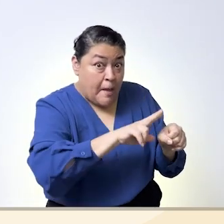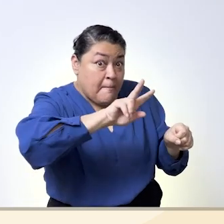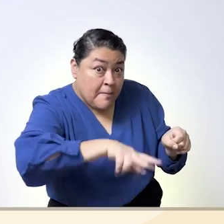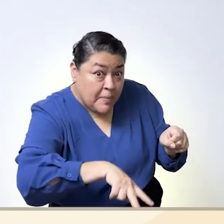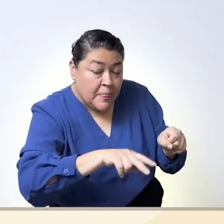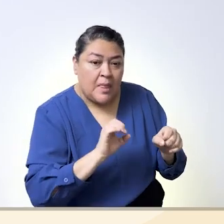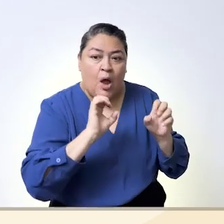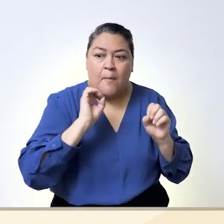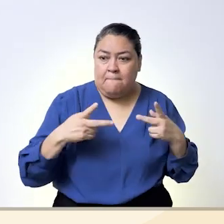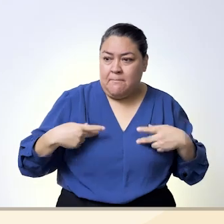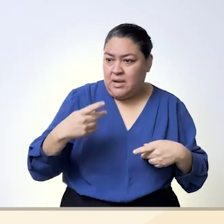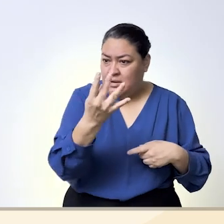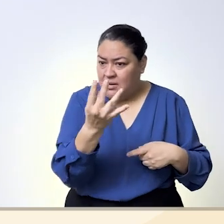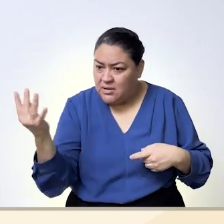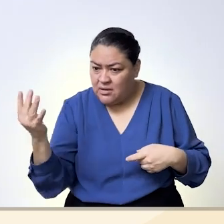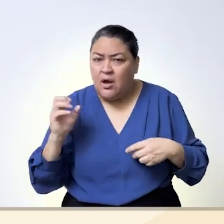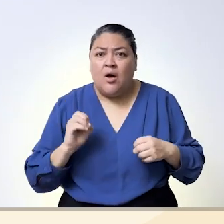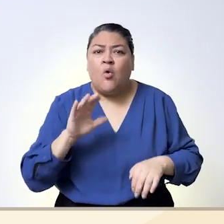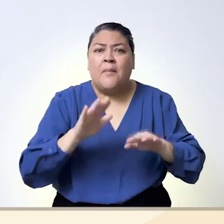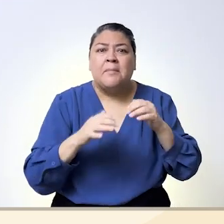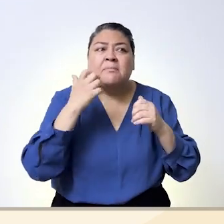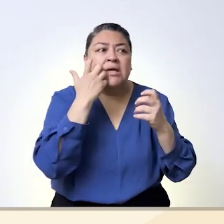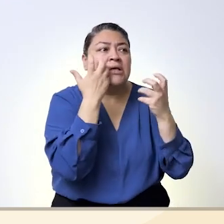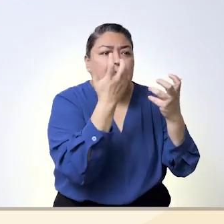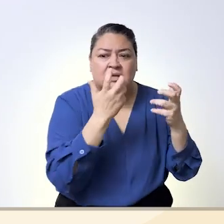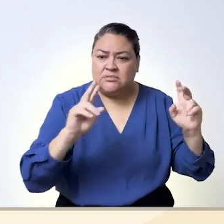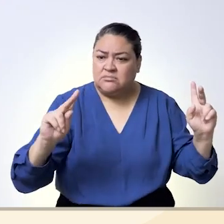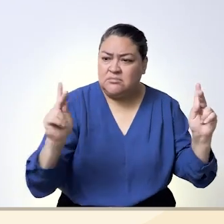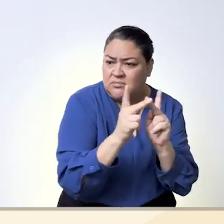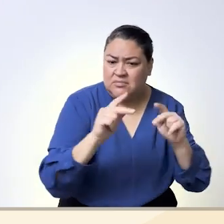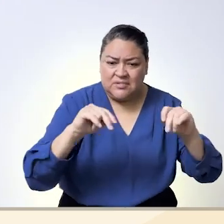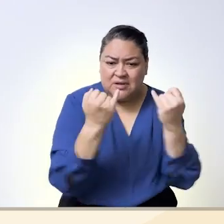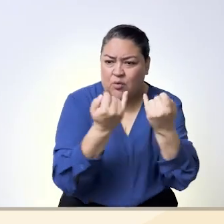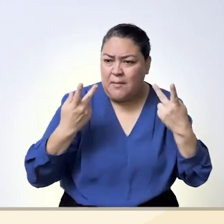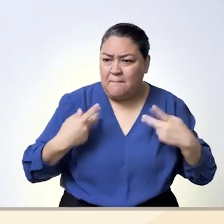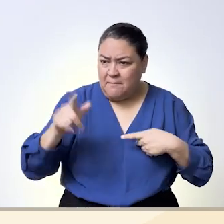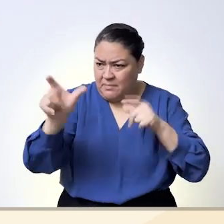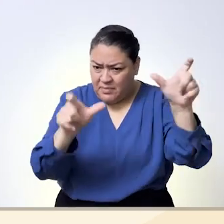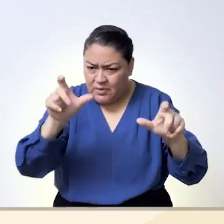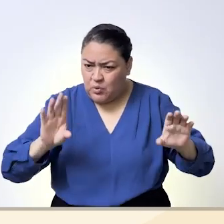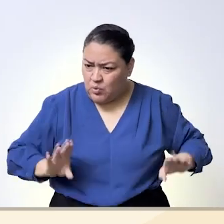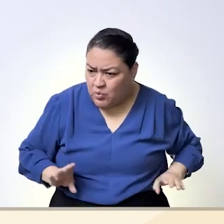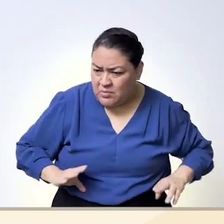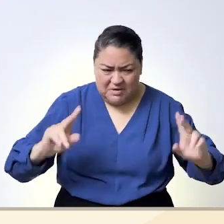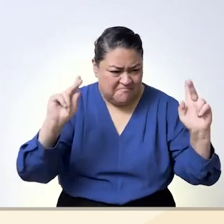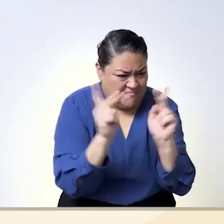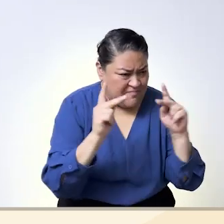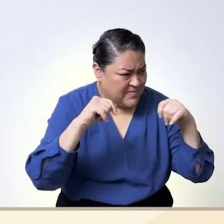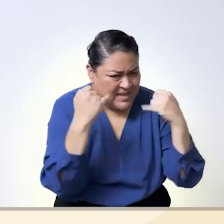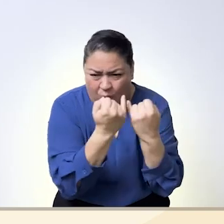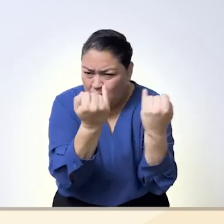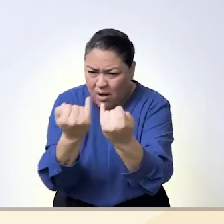que existe o si más bien es una obligación, una aspiración, una necesidad de domesticar, normalizar los cuerpos,